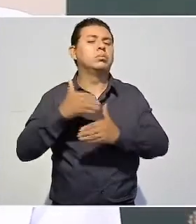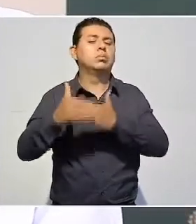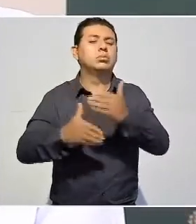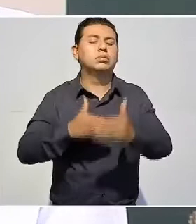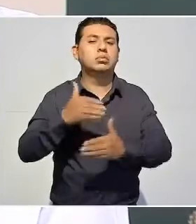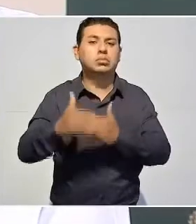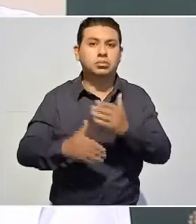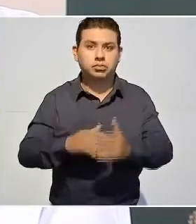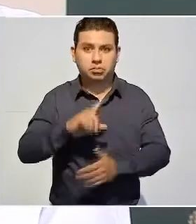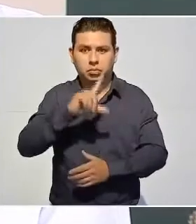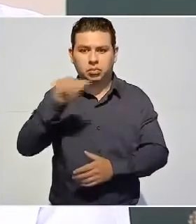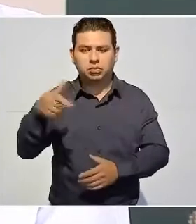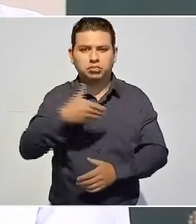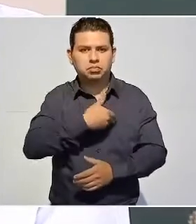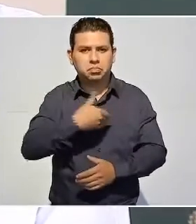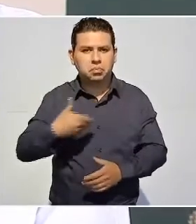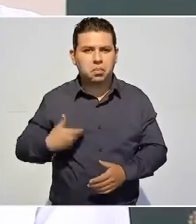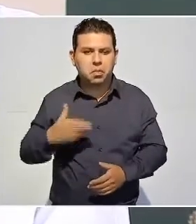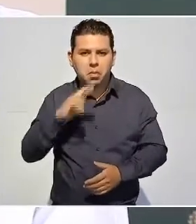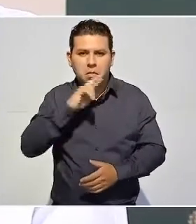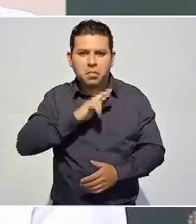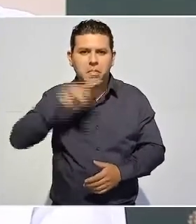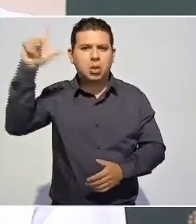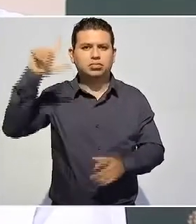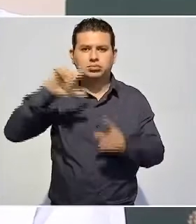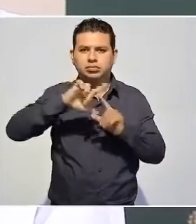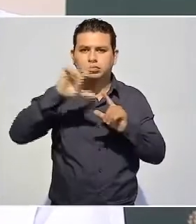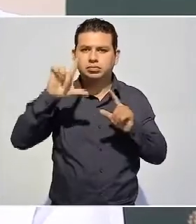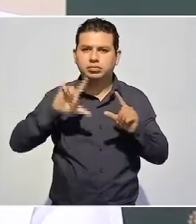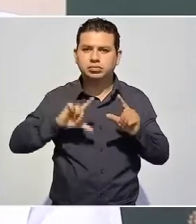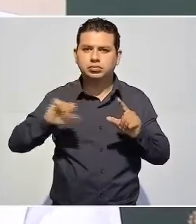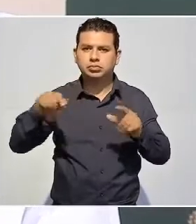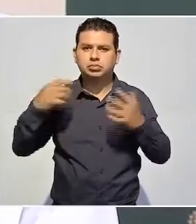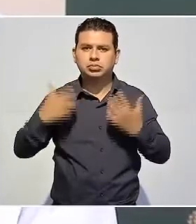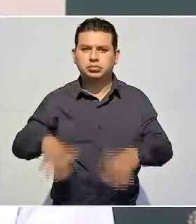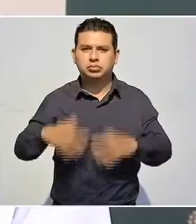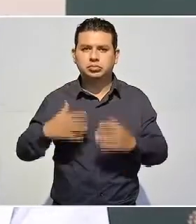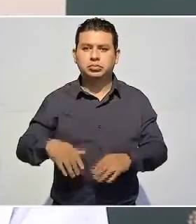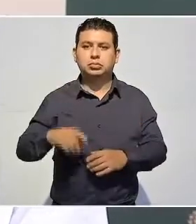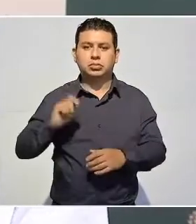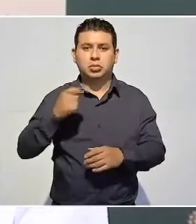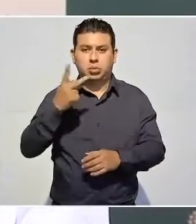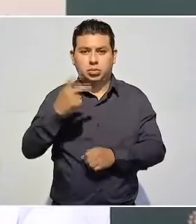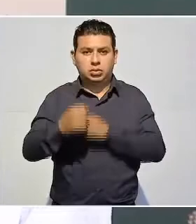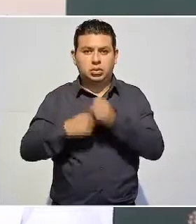ese estado lamentable tras 2 años de pobreza,